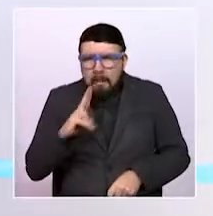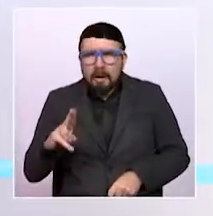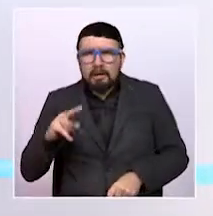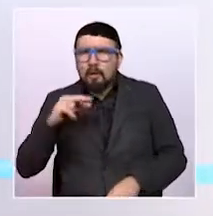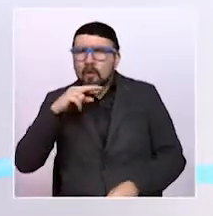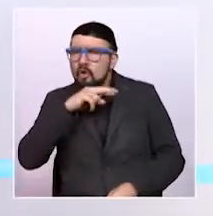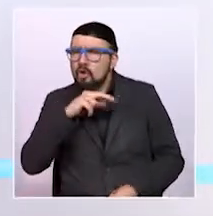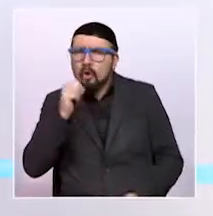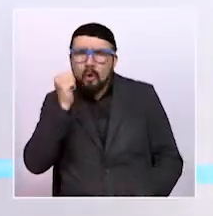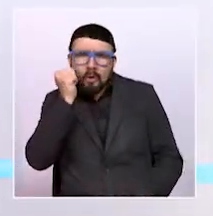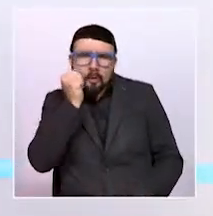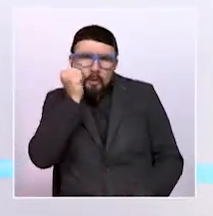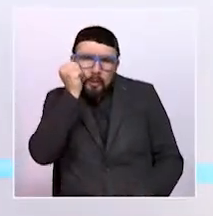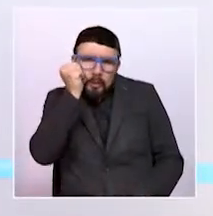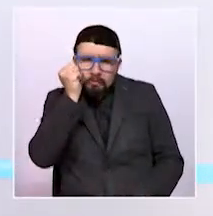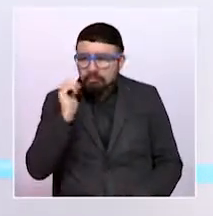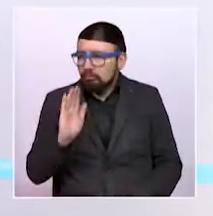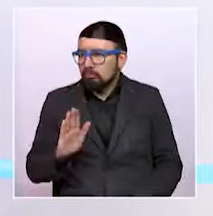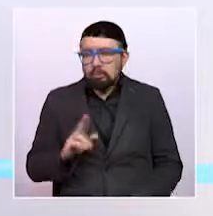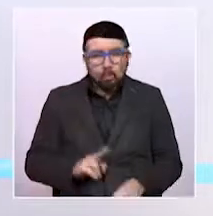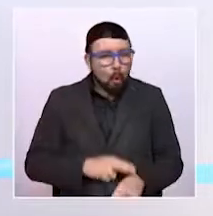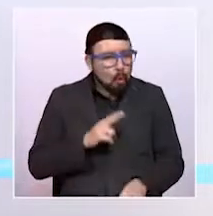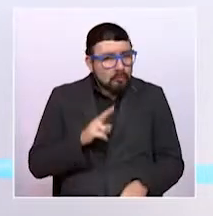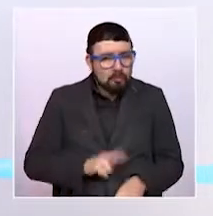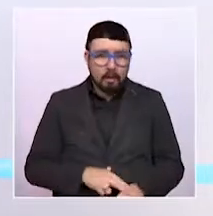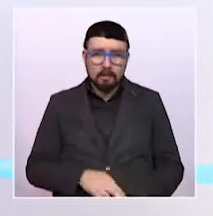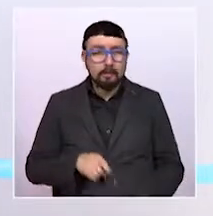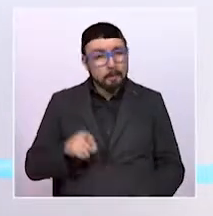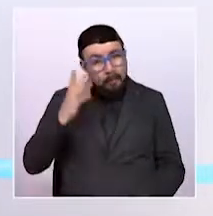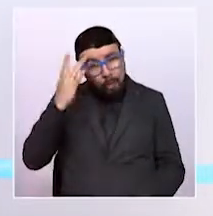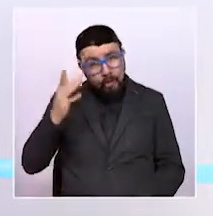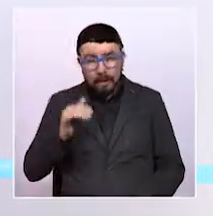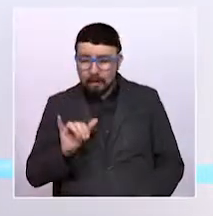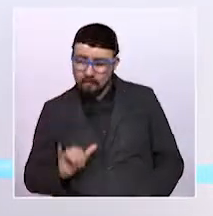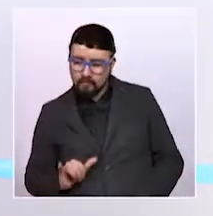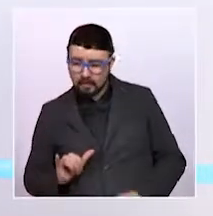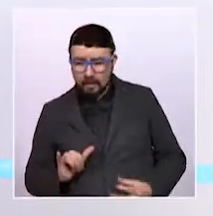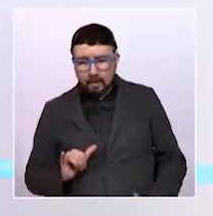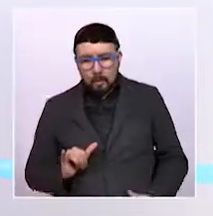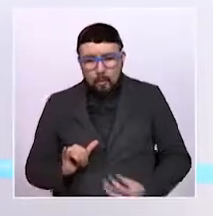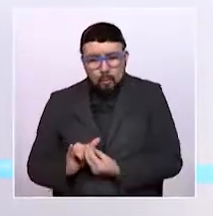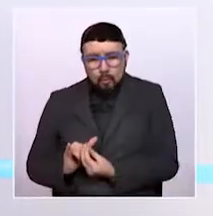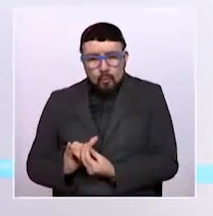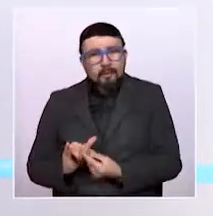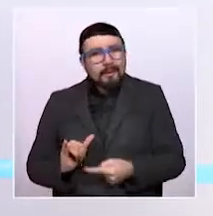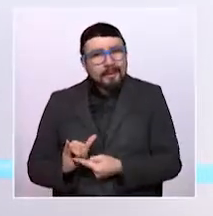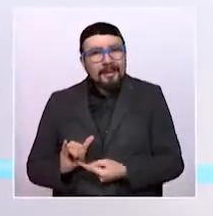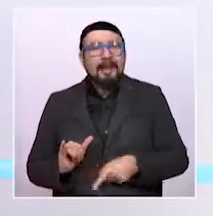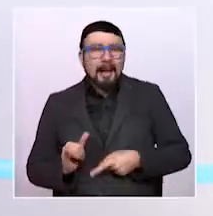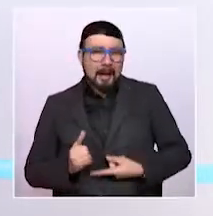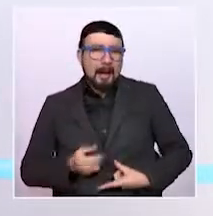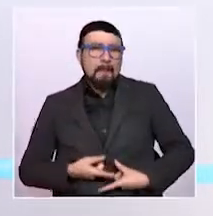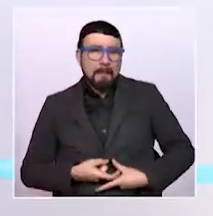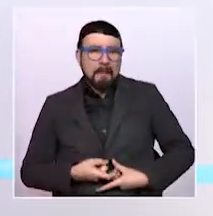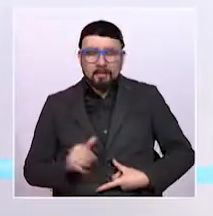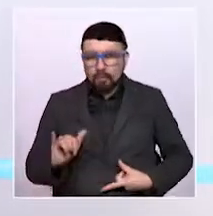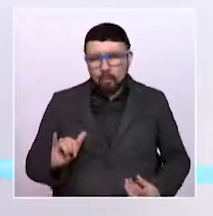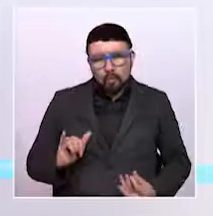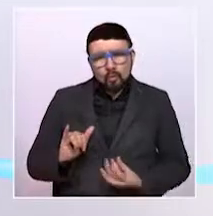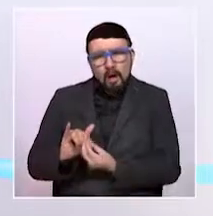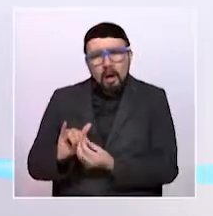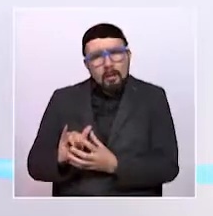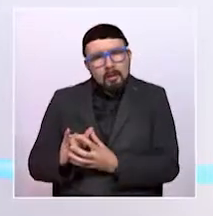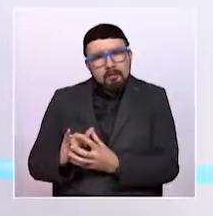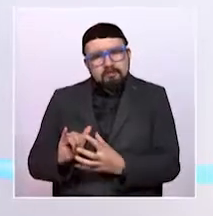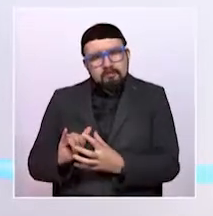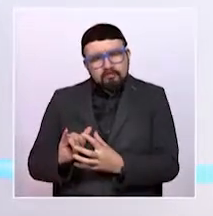eso es normal porque es un útero que tiene algo adentro que es un bebé y lo que él intenta mientras crece